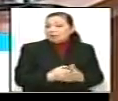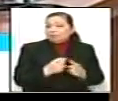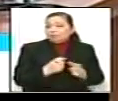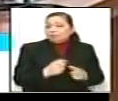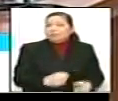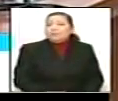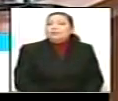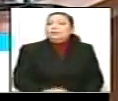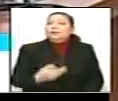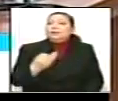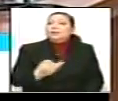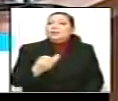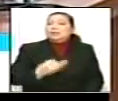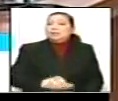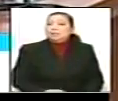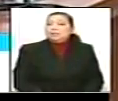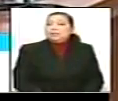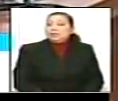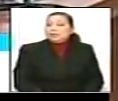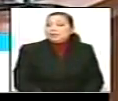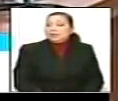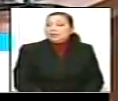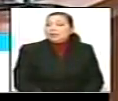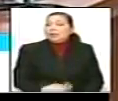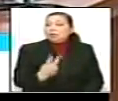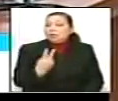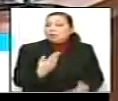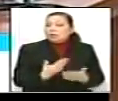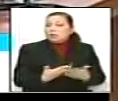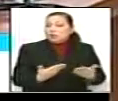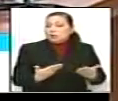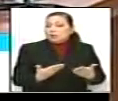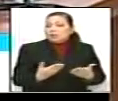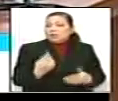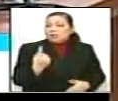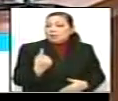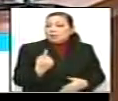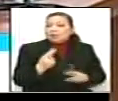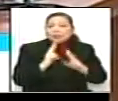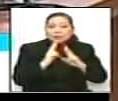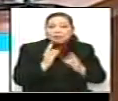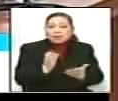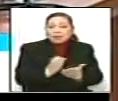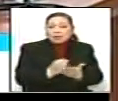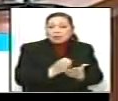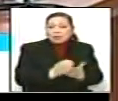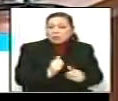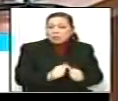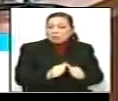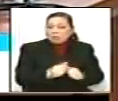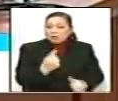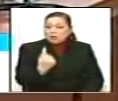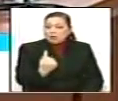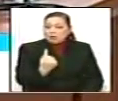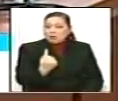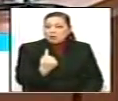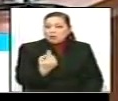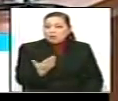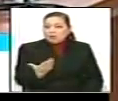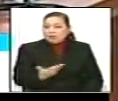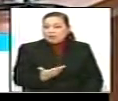supervisión especializada se realizaron en 2 aspectos. Uno, respecto al contrato número 1,